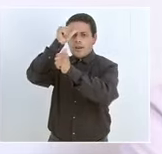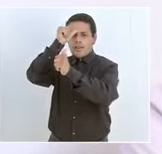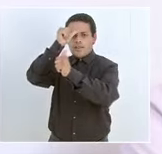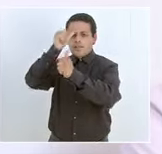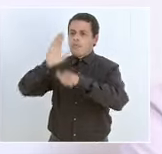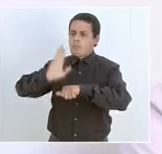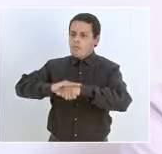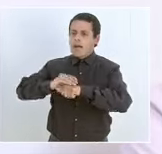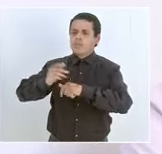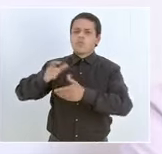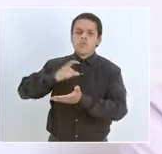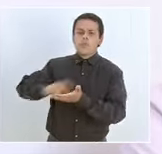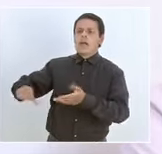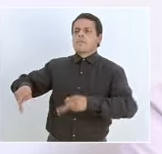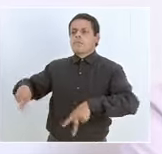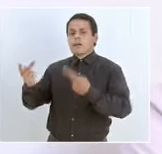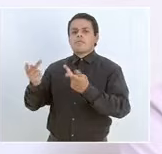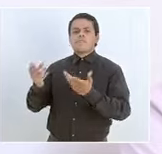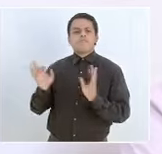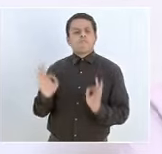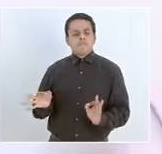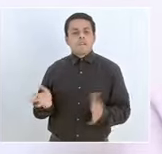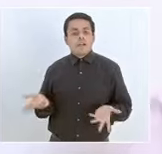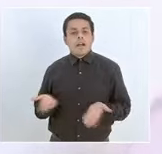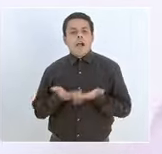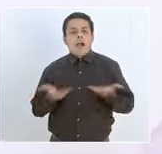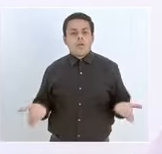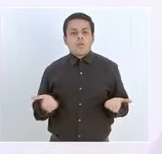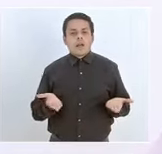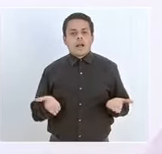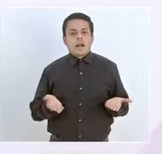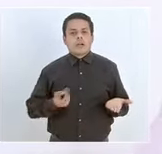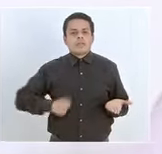esto nos permite